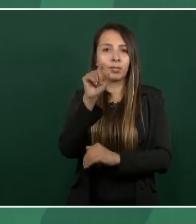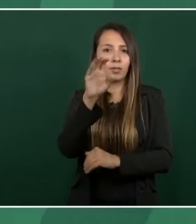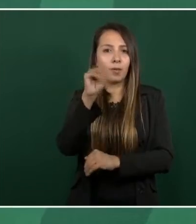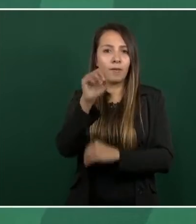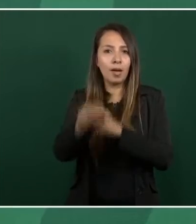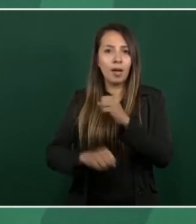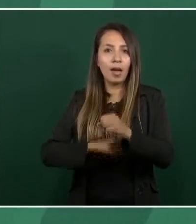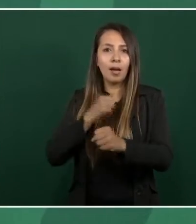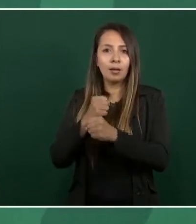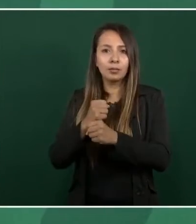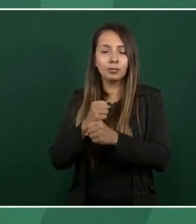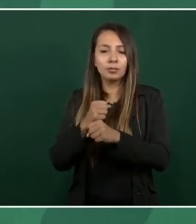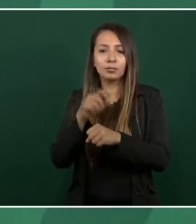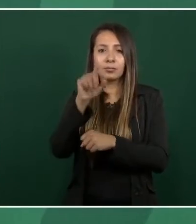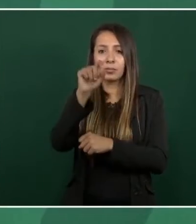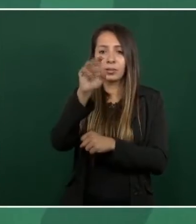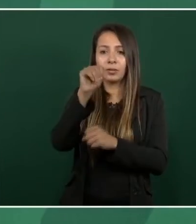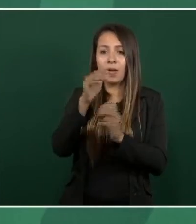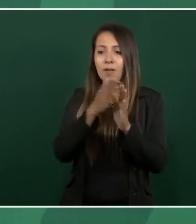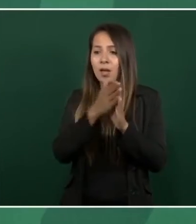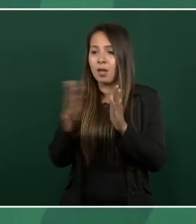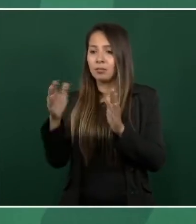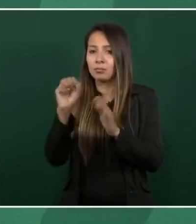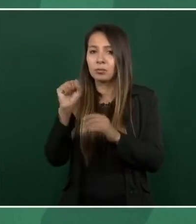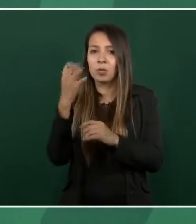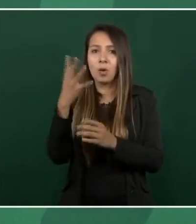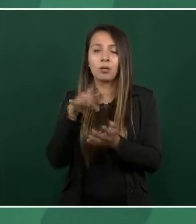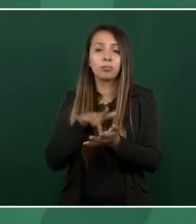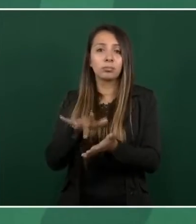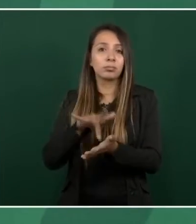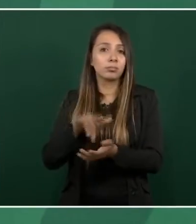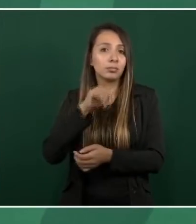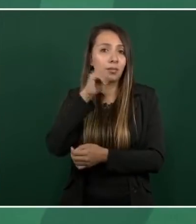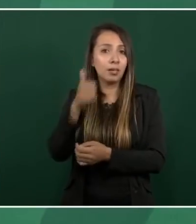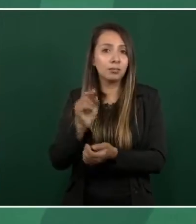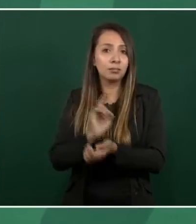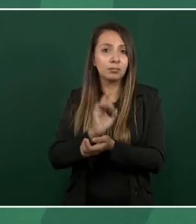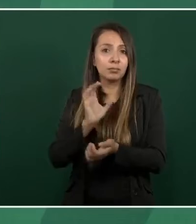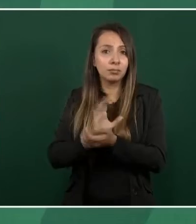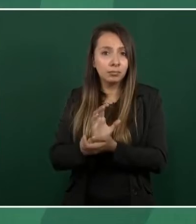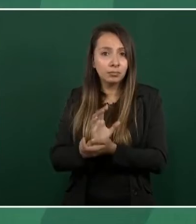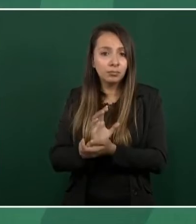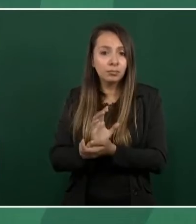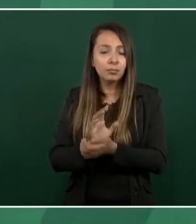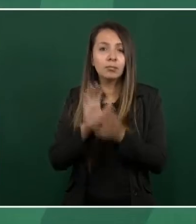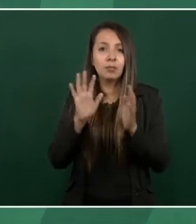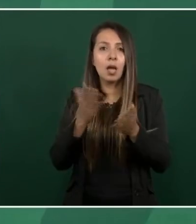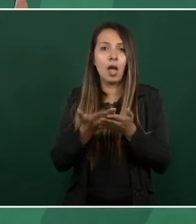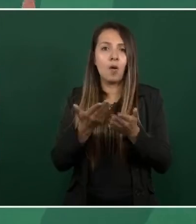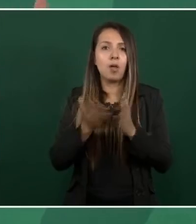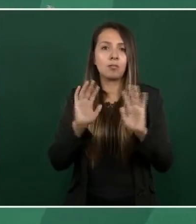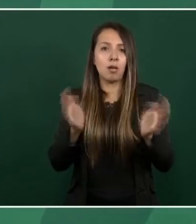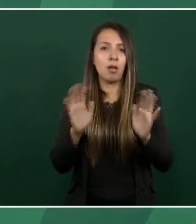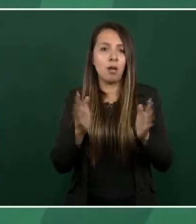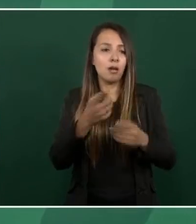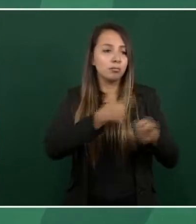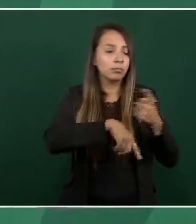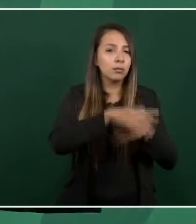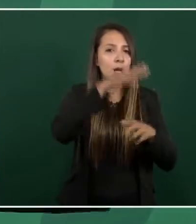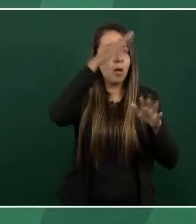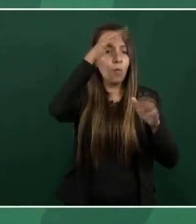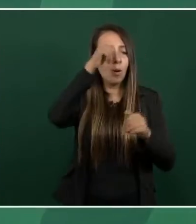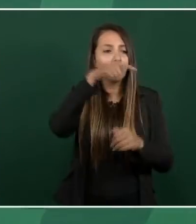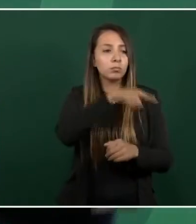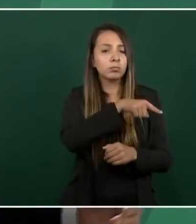de 29 a 64 no había ningún apoyo para discapacitados. Ahora llegamos a un acuerdo, ella va a